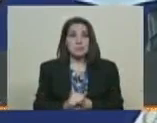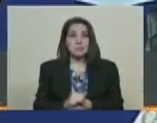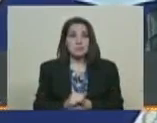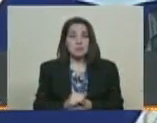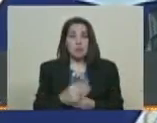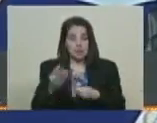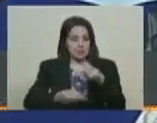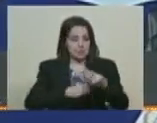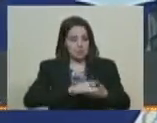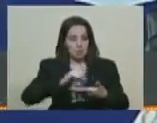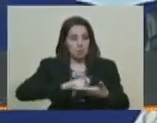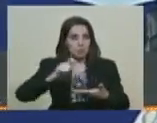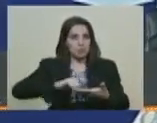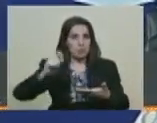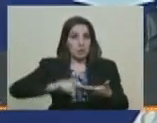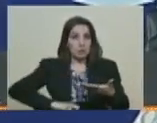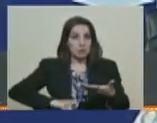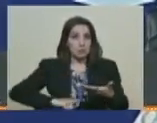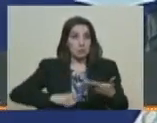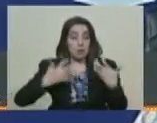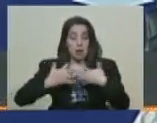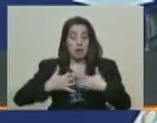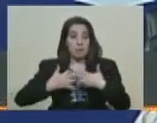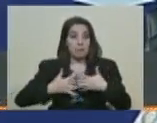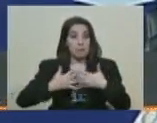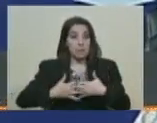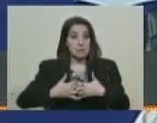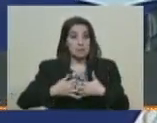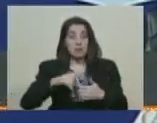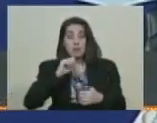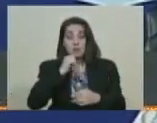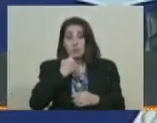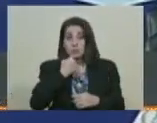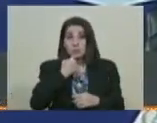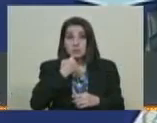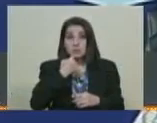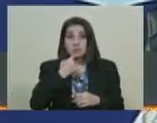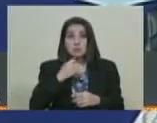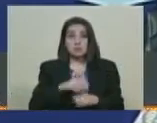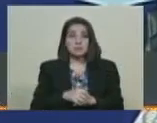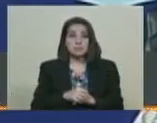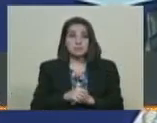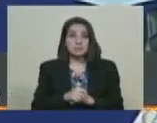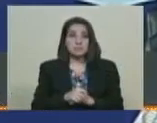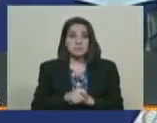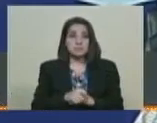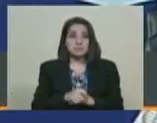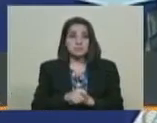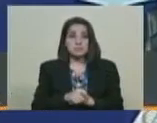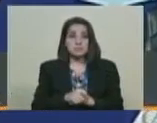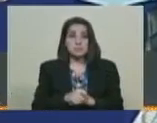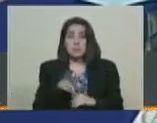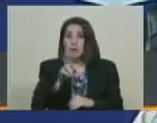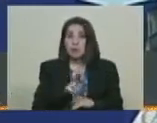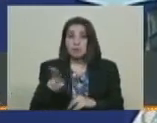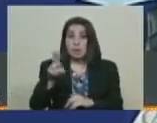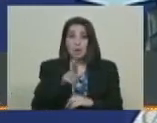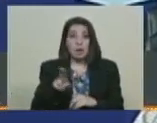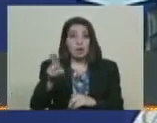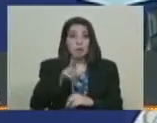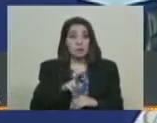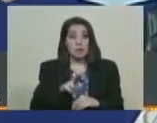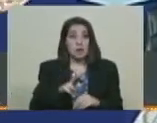Hicimos un contrato con la empresa Zeus de Rusia para utilizar la plataforma